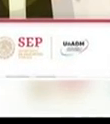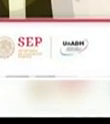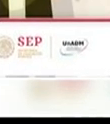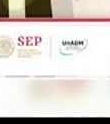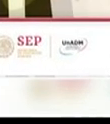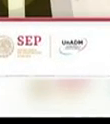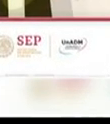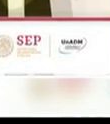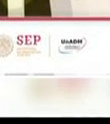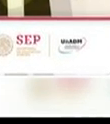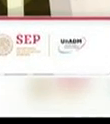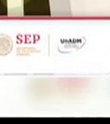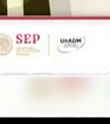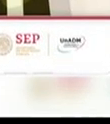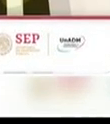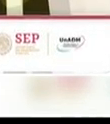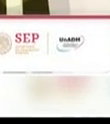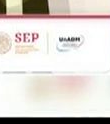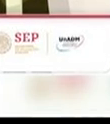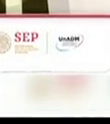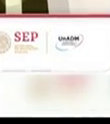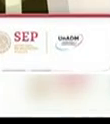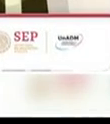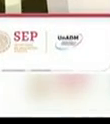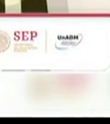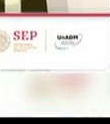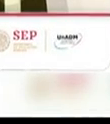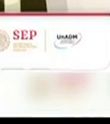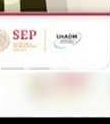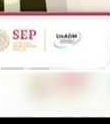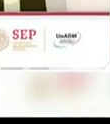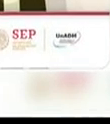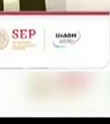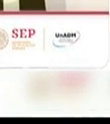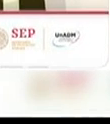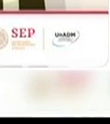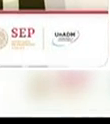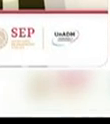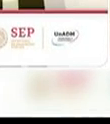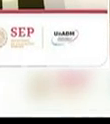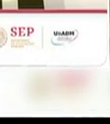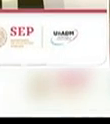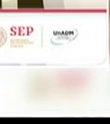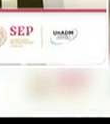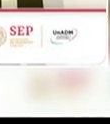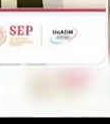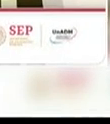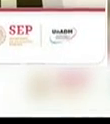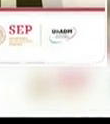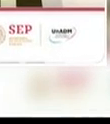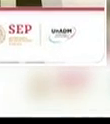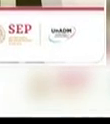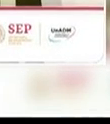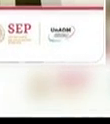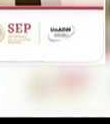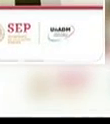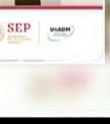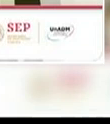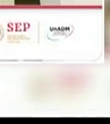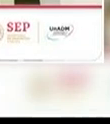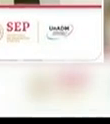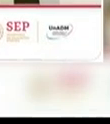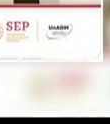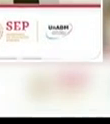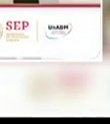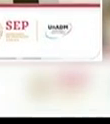es una opción gratuita para concluir tu educación superior a tu propio ritmo. Tienes hasta el 15 de marzo para realizar el registro.